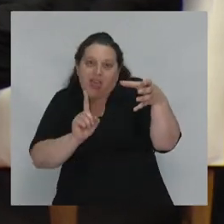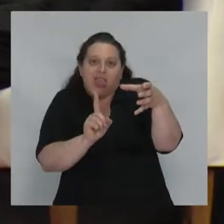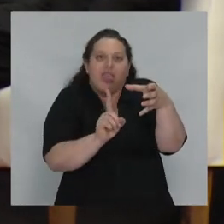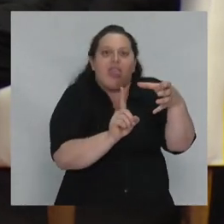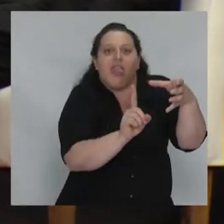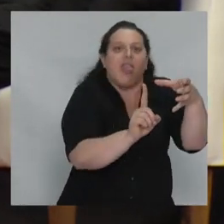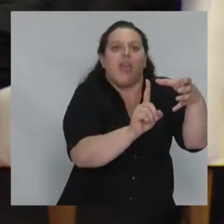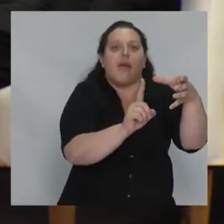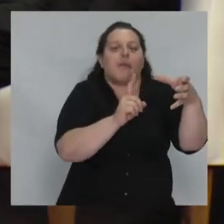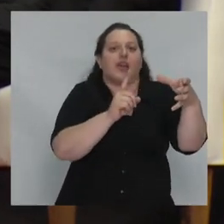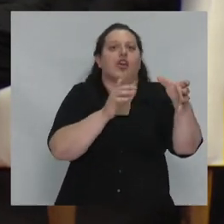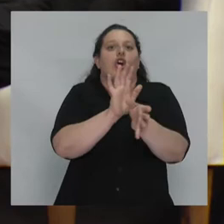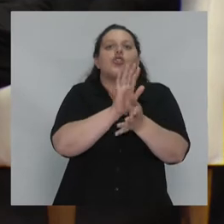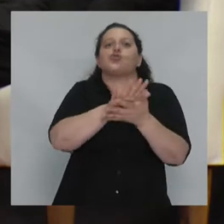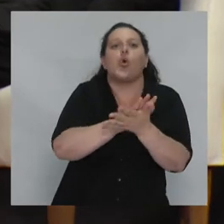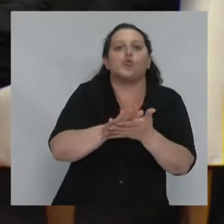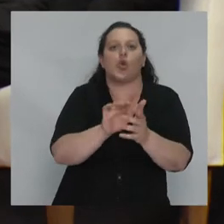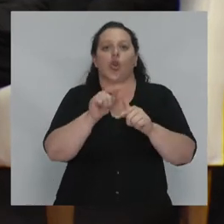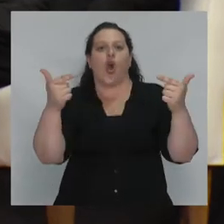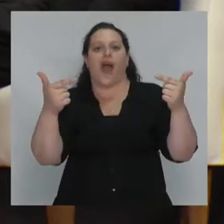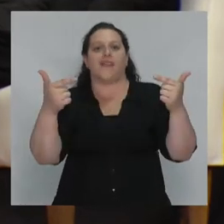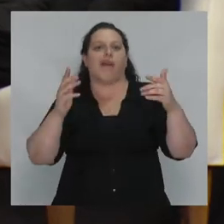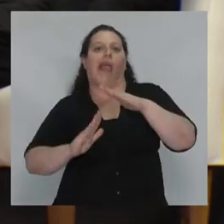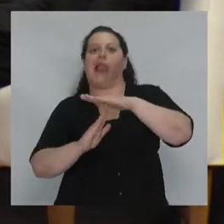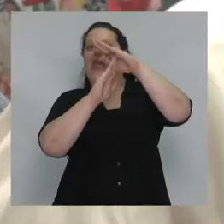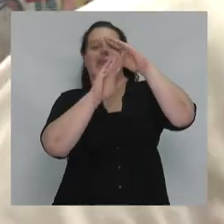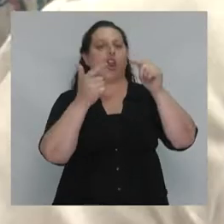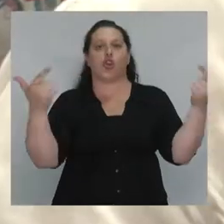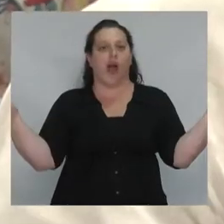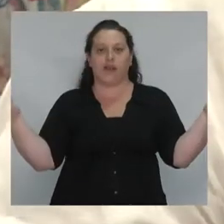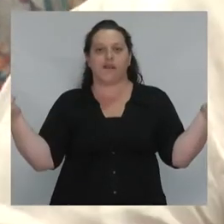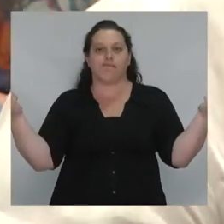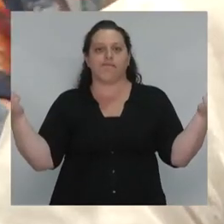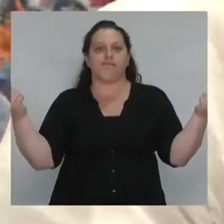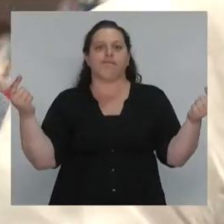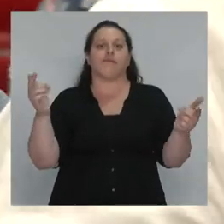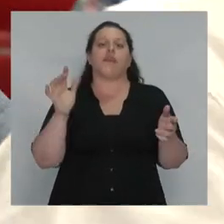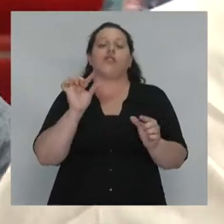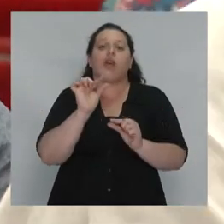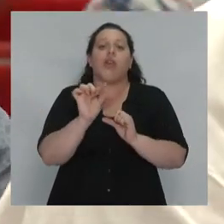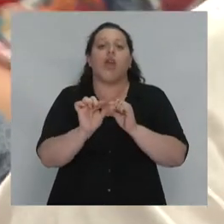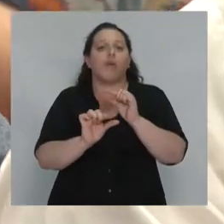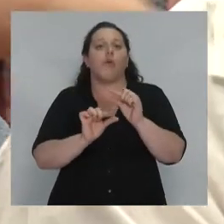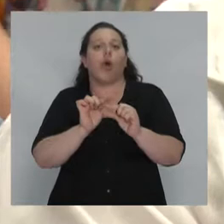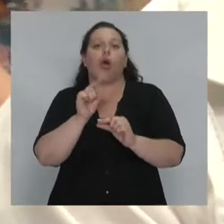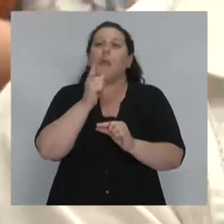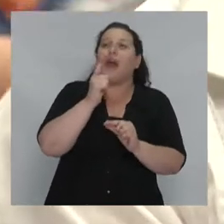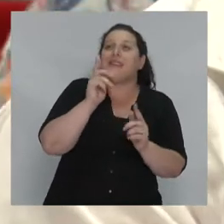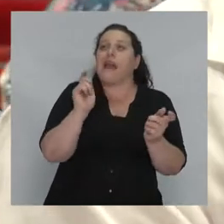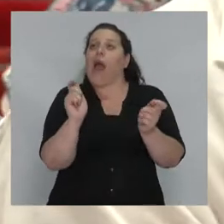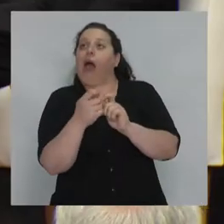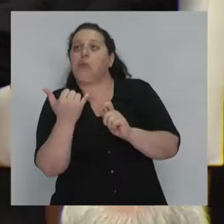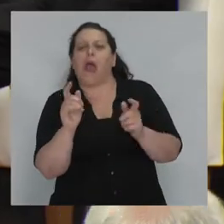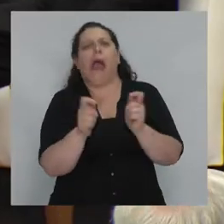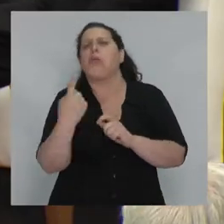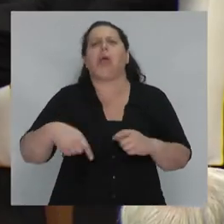una salida. No hay un líder. Están vendiendo neutramente la palabra cambio. ¿Cambio de qué? De lo que